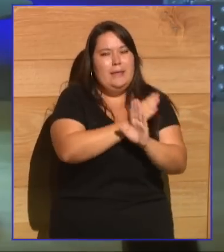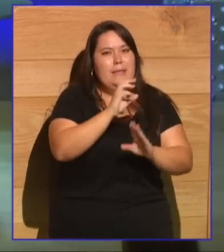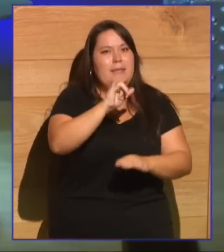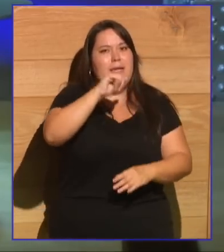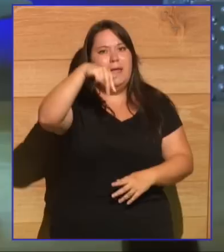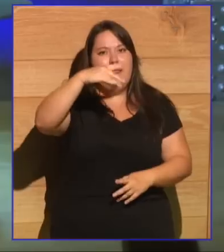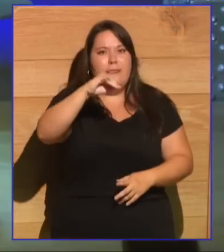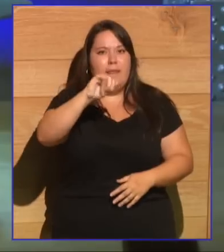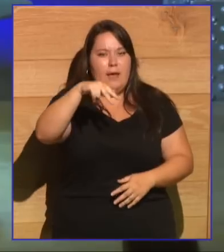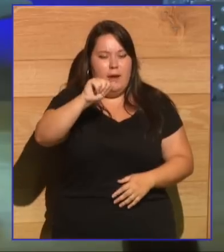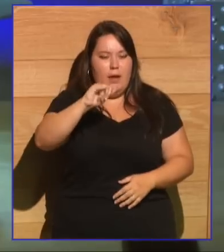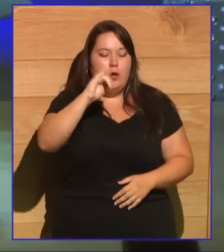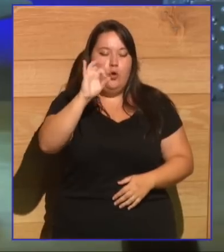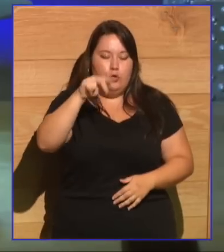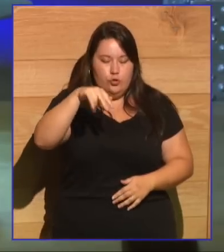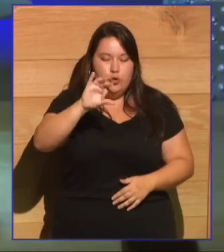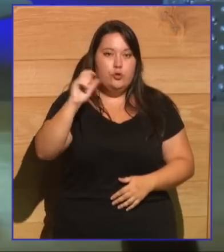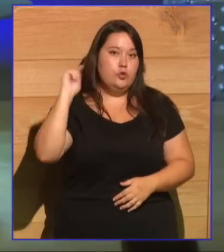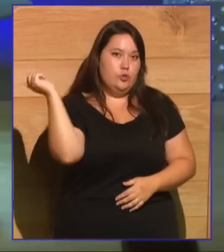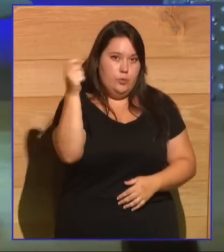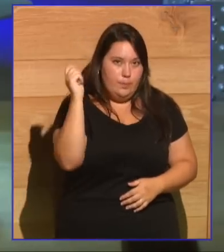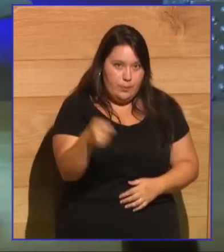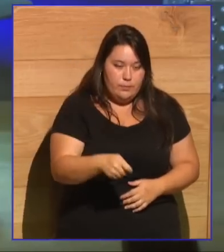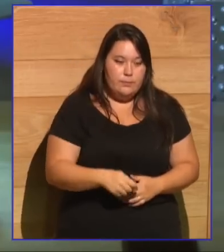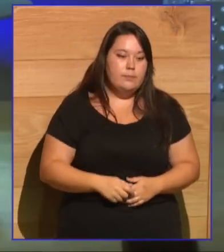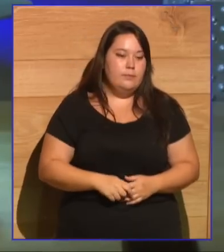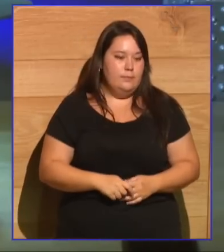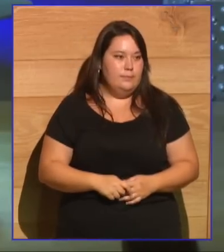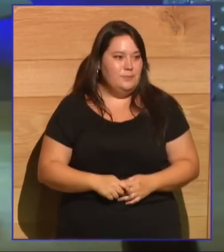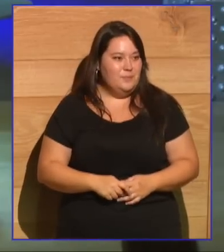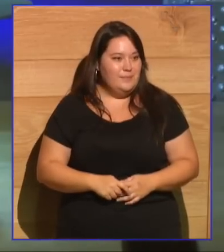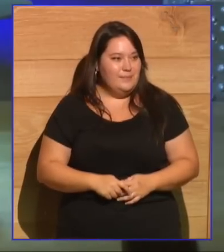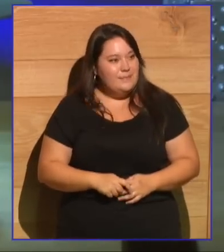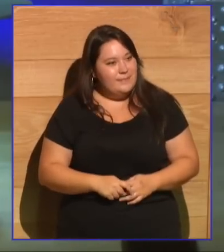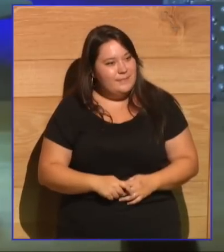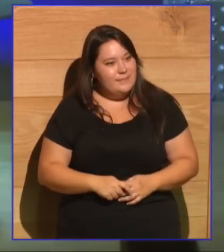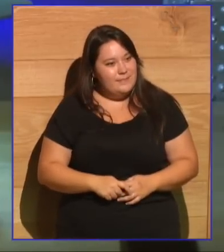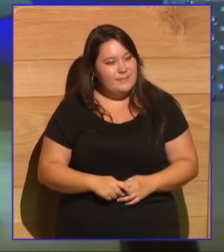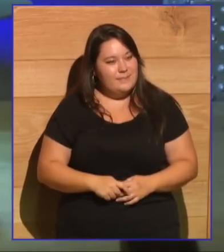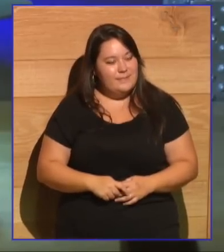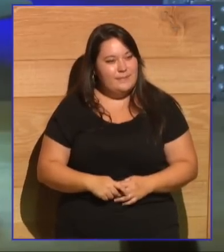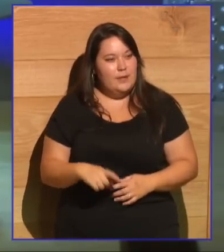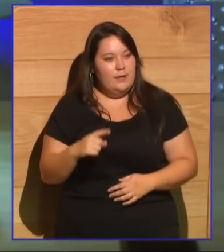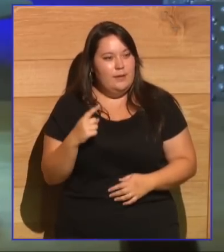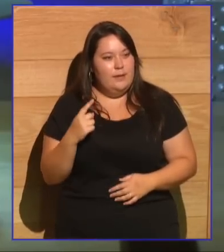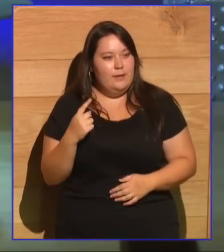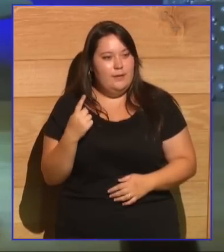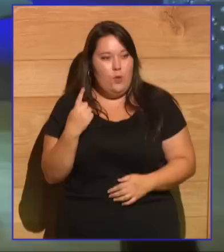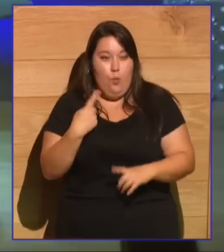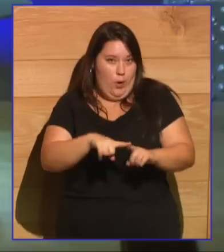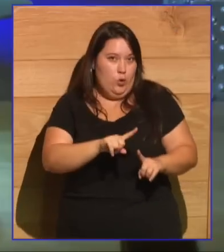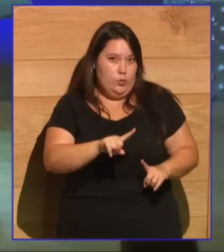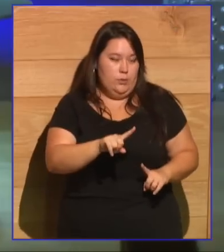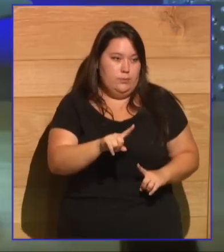venía de súper éxito él empieza a prepararla por lo que yo he leído ahora ahora habla juan sólo una cosa y recogiendo lo que ha dicho